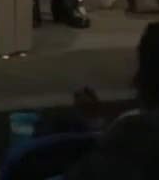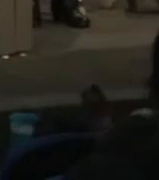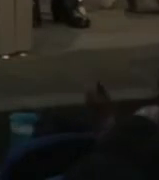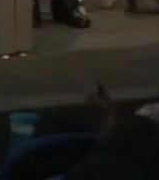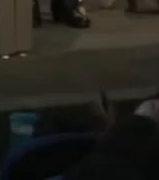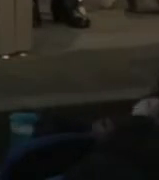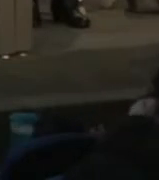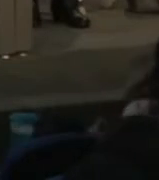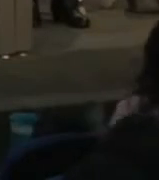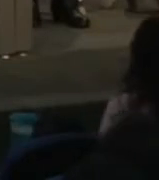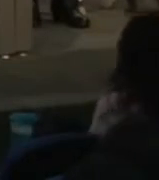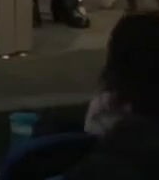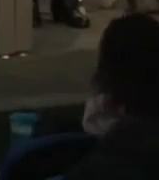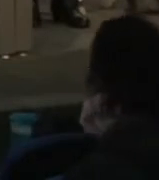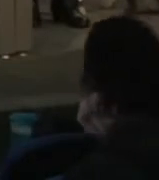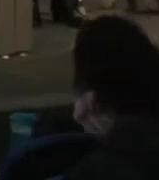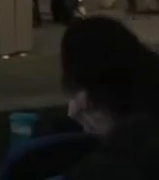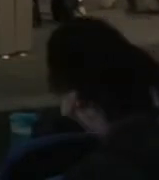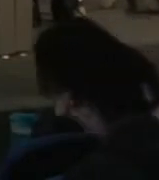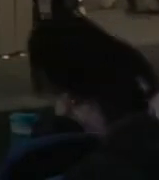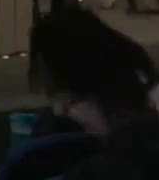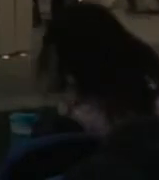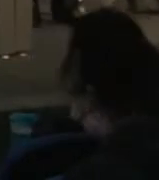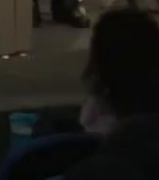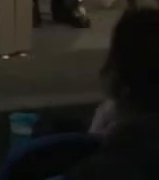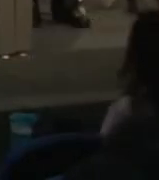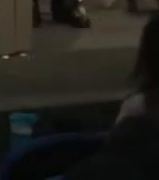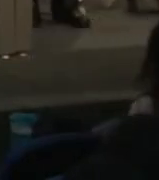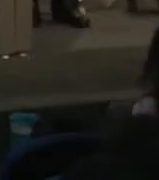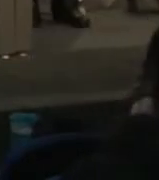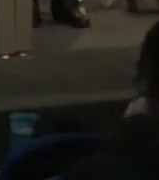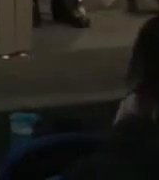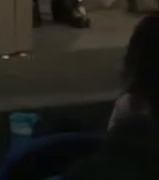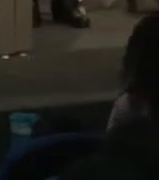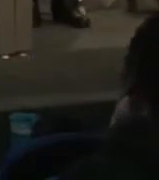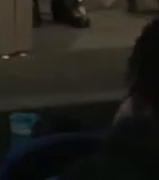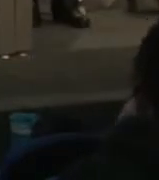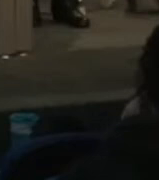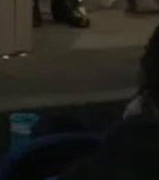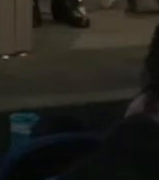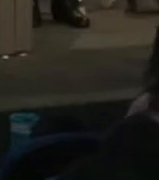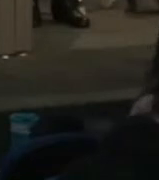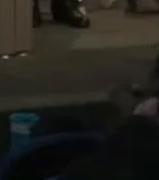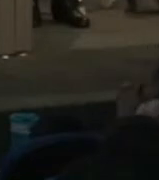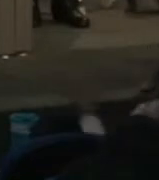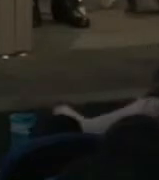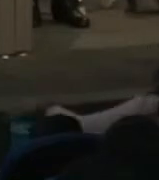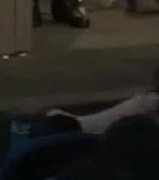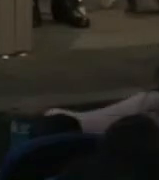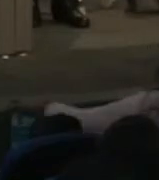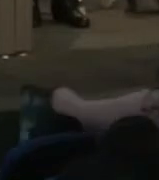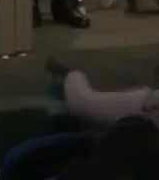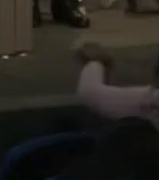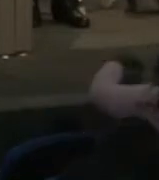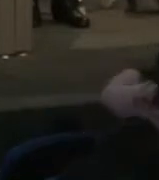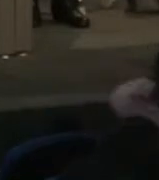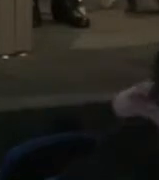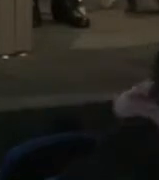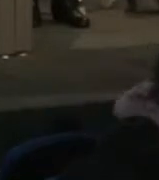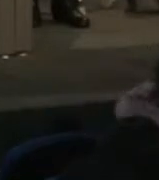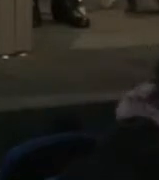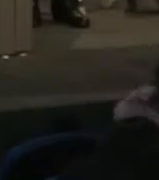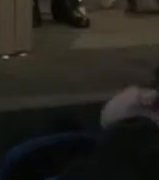Bueno, antes que nada, quiero pues agradecerles a todas y a todos su asistencia y quiero comentarles que